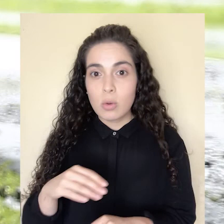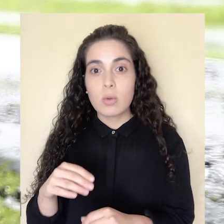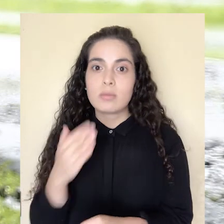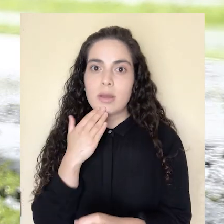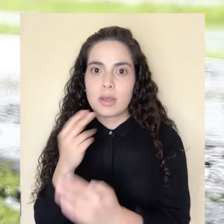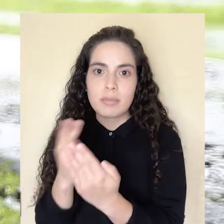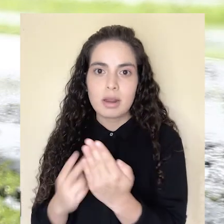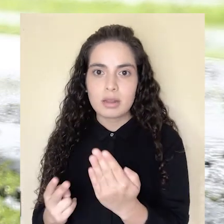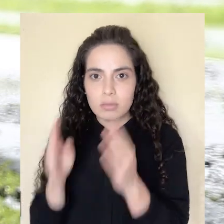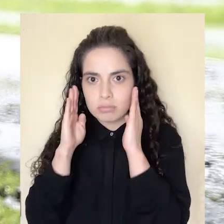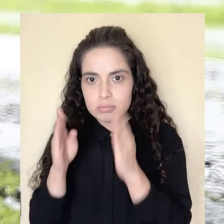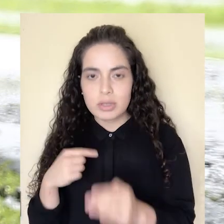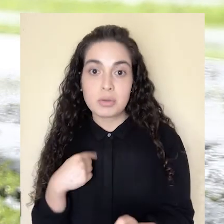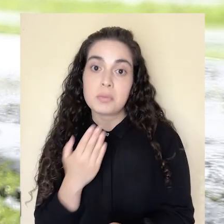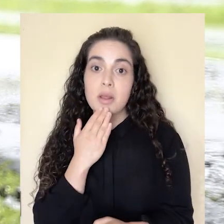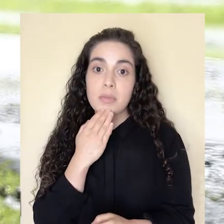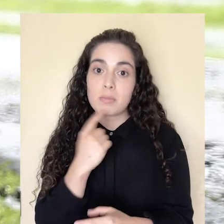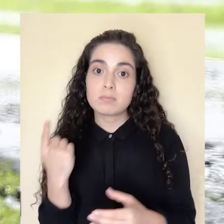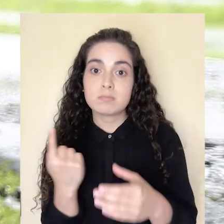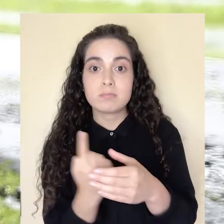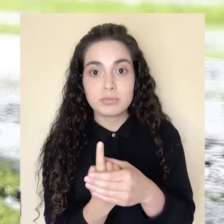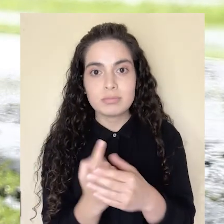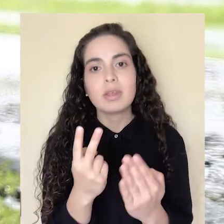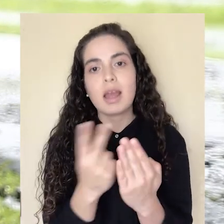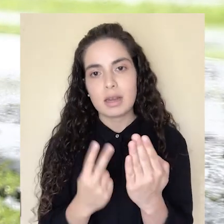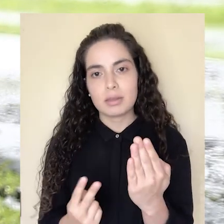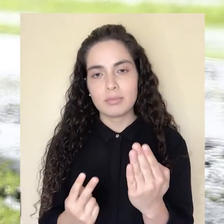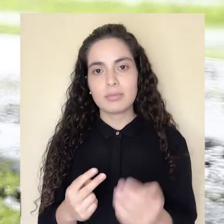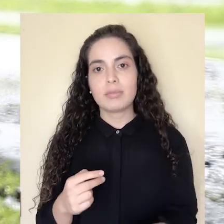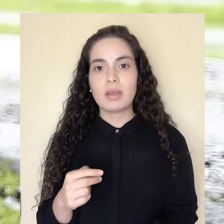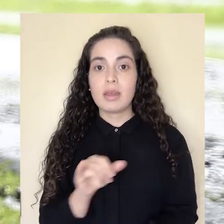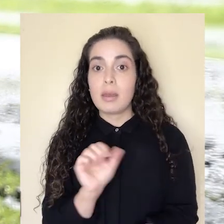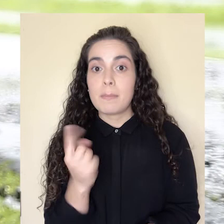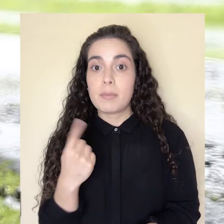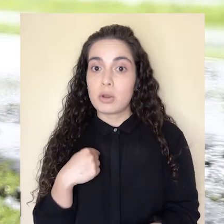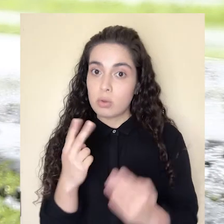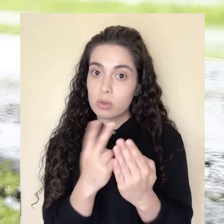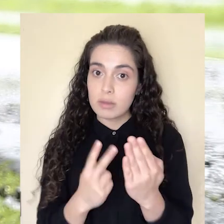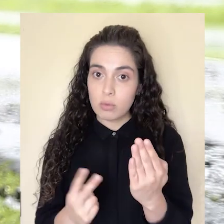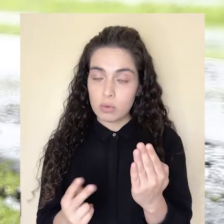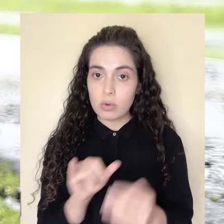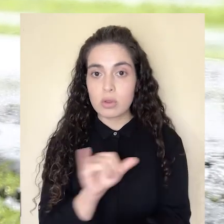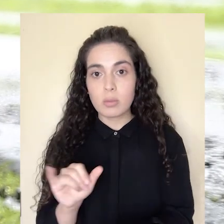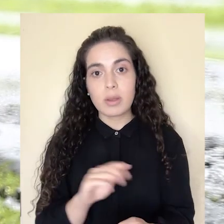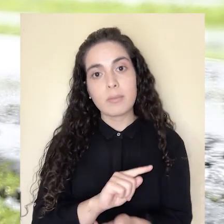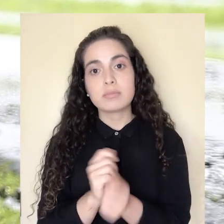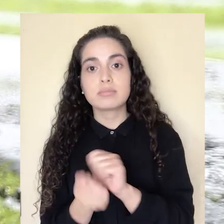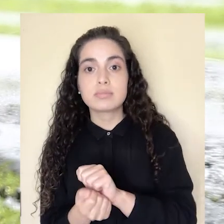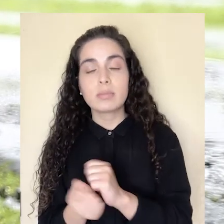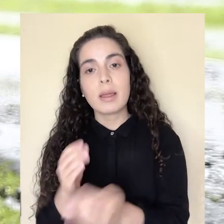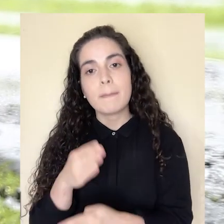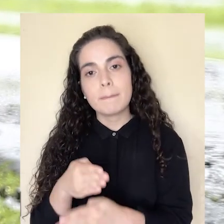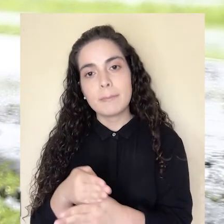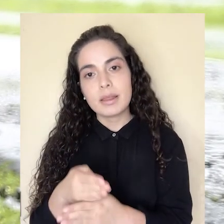toda hacía cosas, pues, y yo no podía quedar en menos. Entonces, ahí nació la parte del dibujo primero, pero después seguí